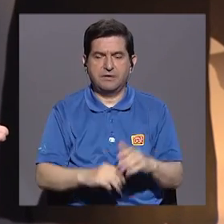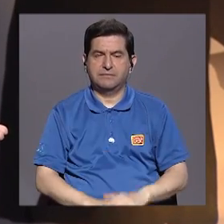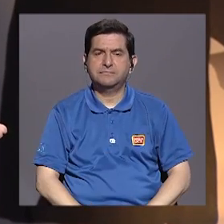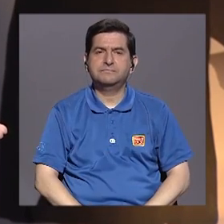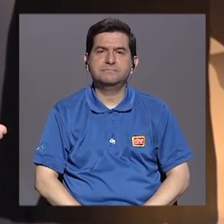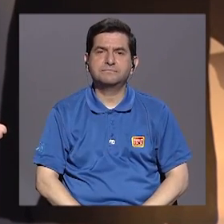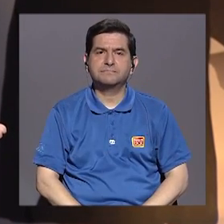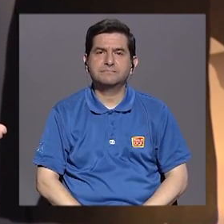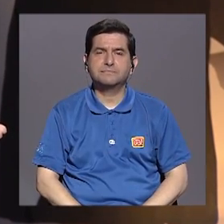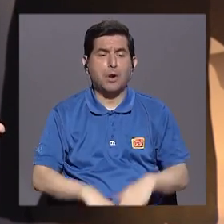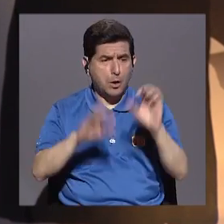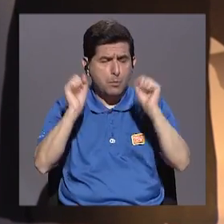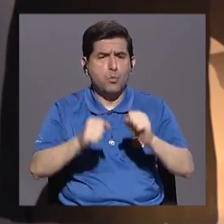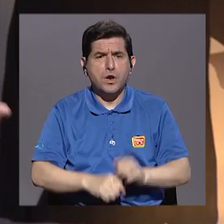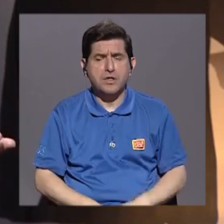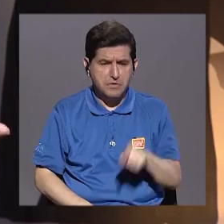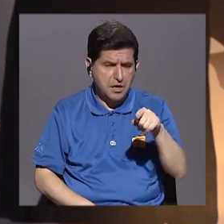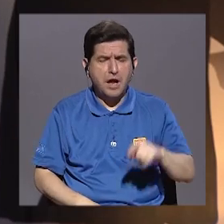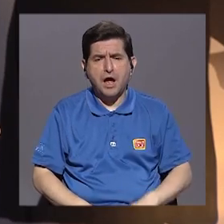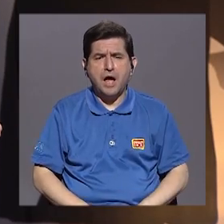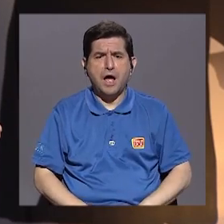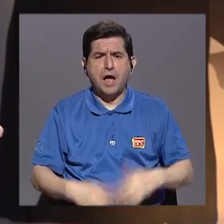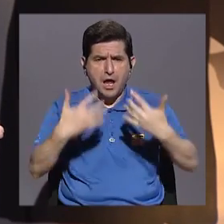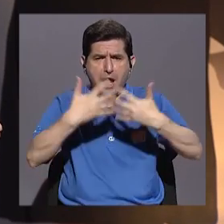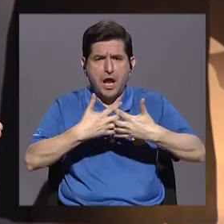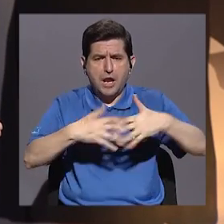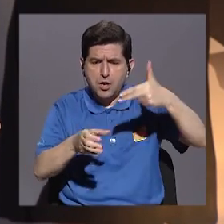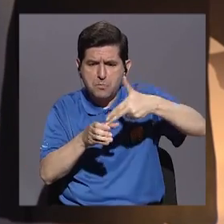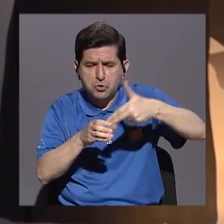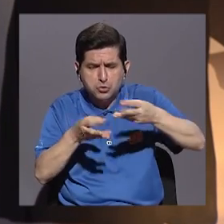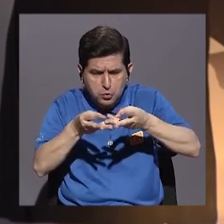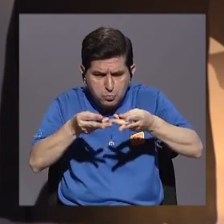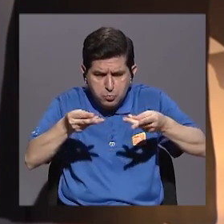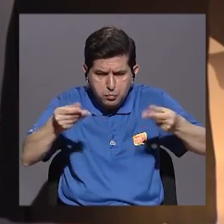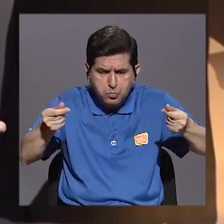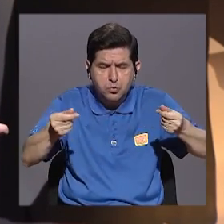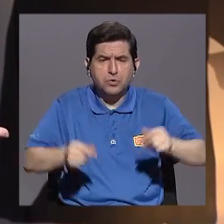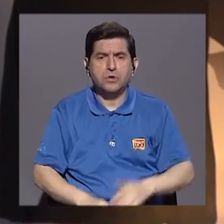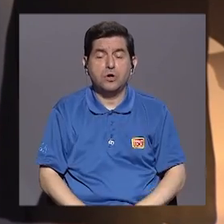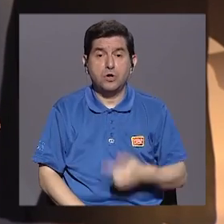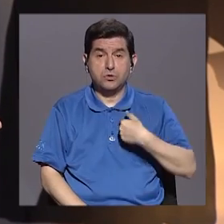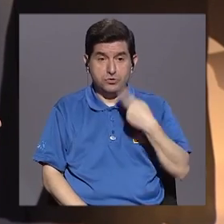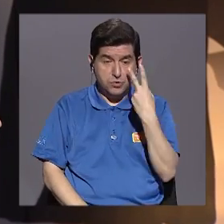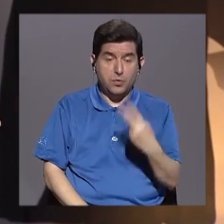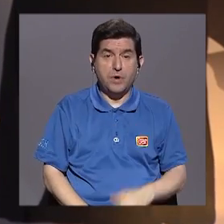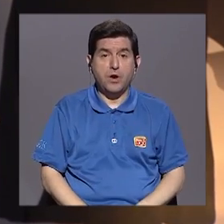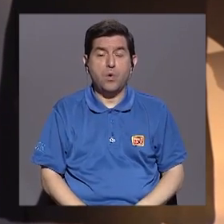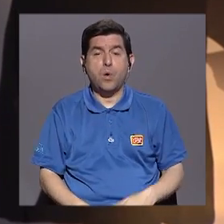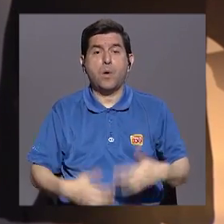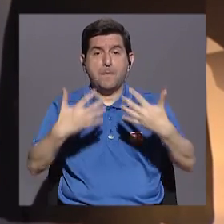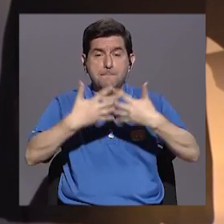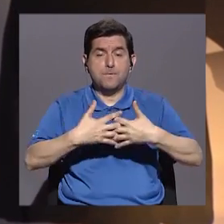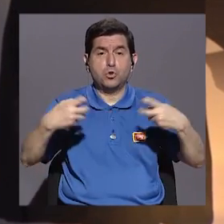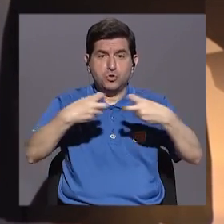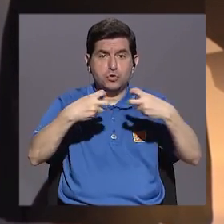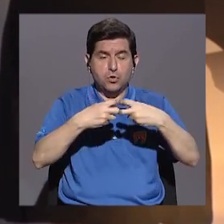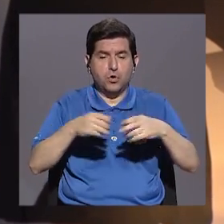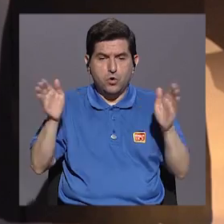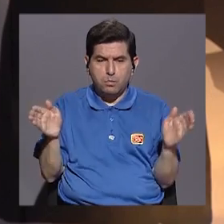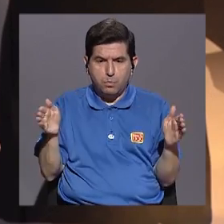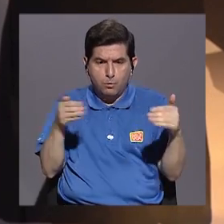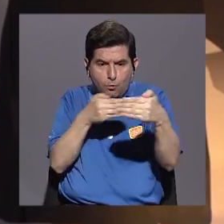vehículos verdad y que pueden desarmar el motor de combustión en este caso yo creo que los motores eléctricos son como modulares